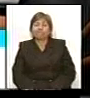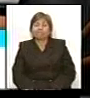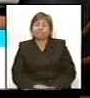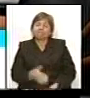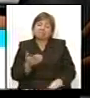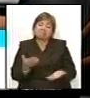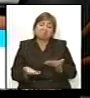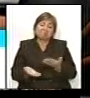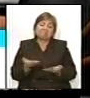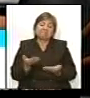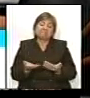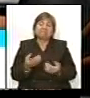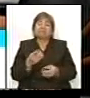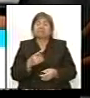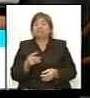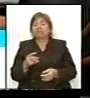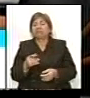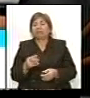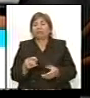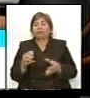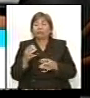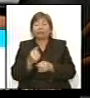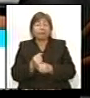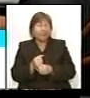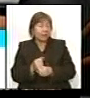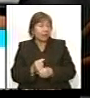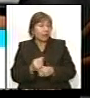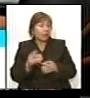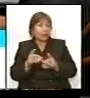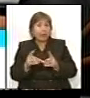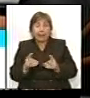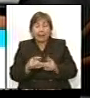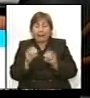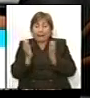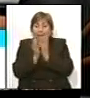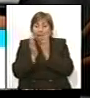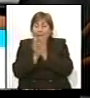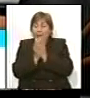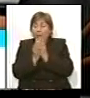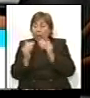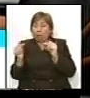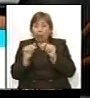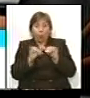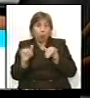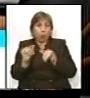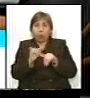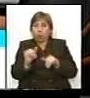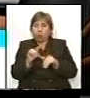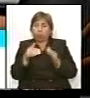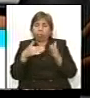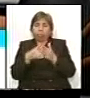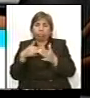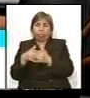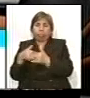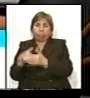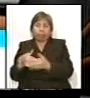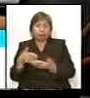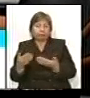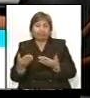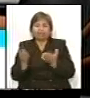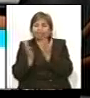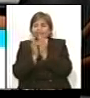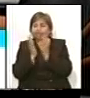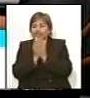después de, creo que coincidimos con lo que es el sector educación, hemos tenido trabas en lo que corresponde a los